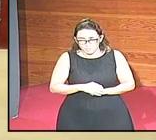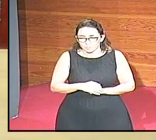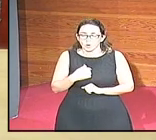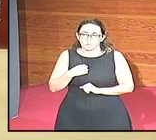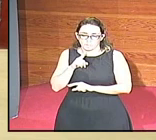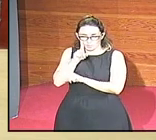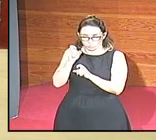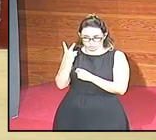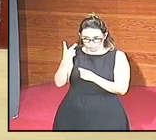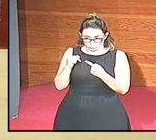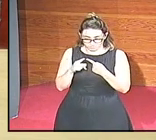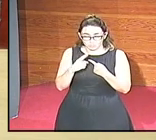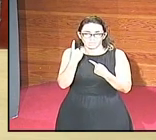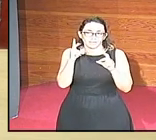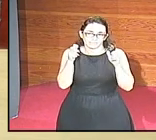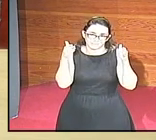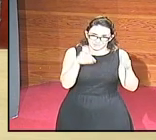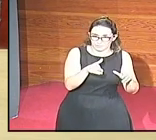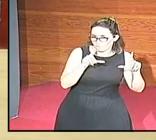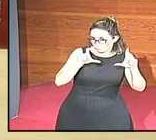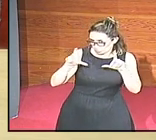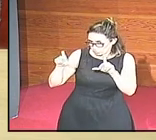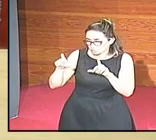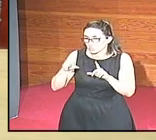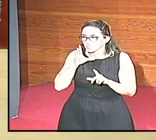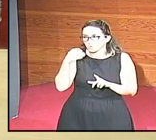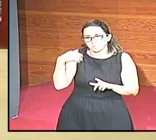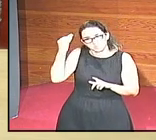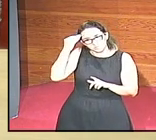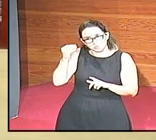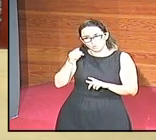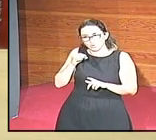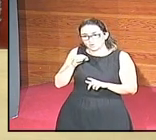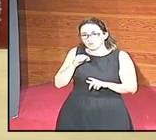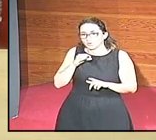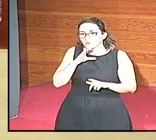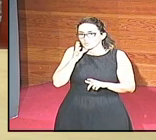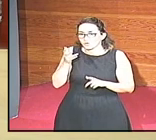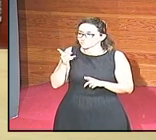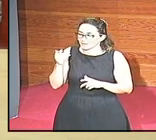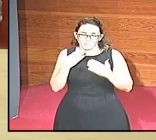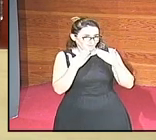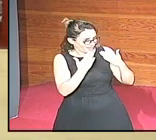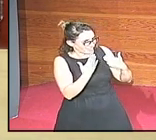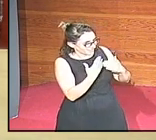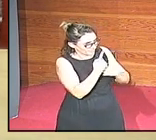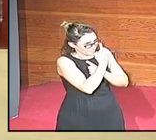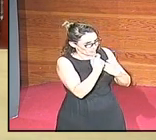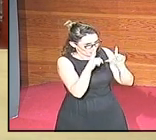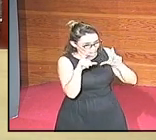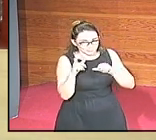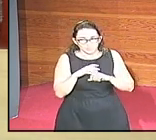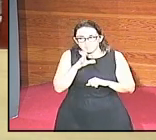que va por la fotografía. Me imagino que son licencias que te das. Por fin, gracias. Que te das, que